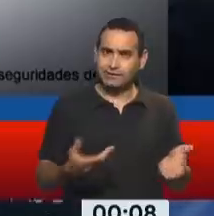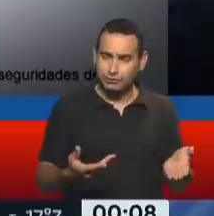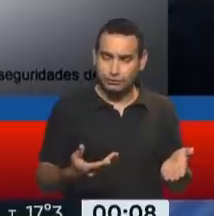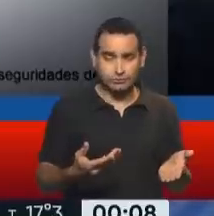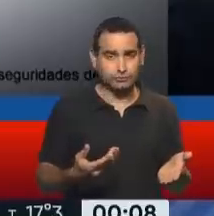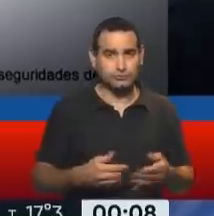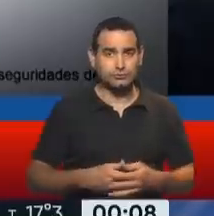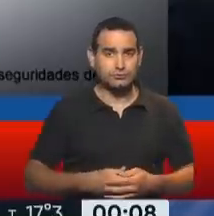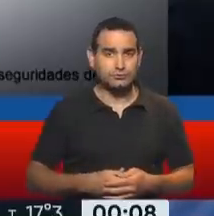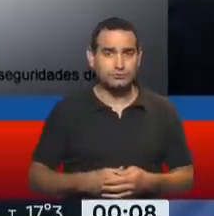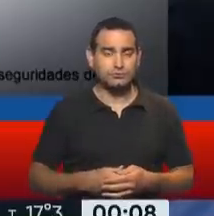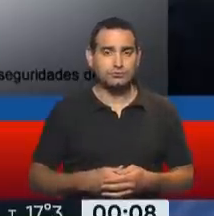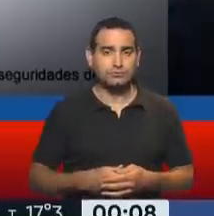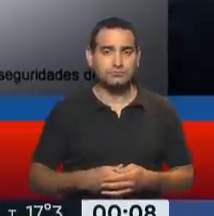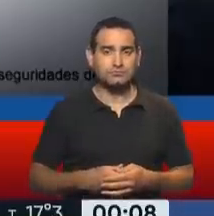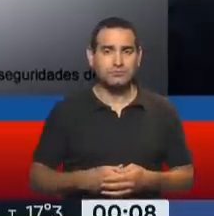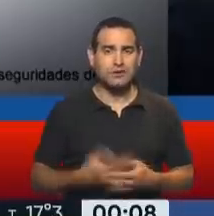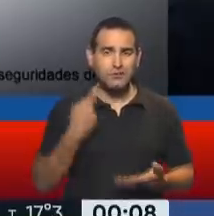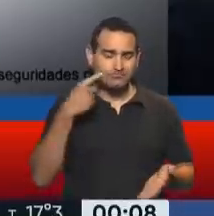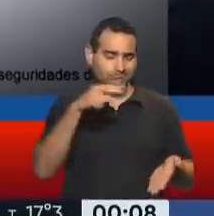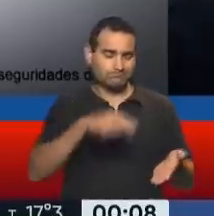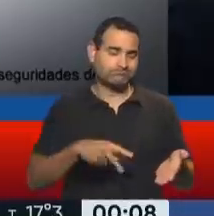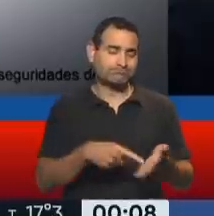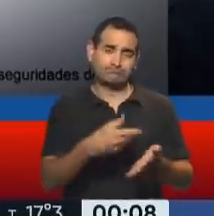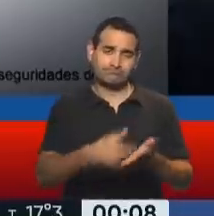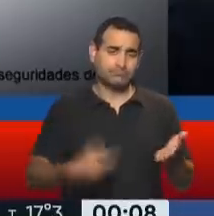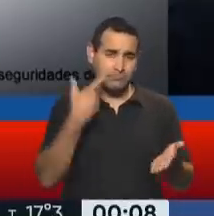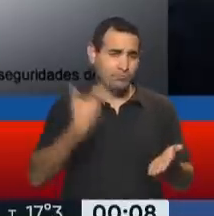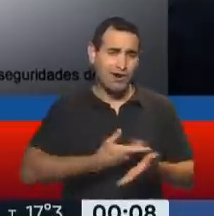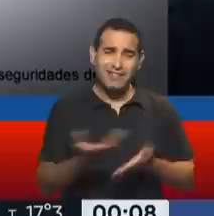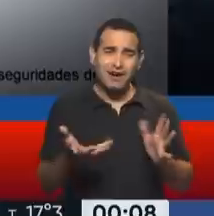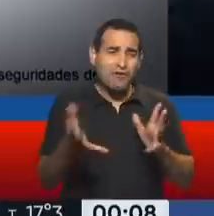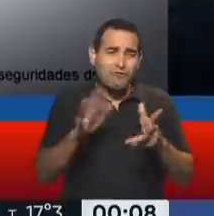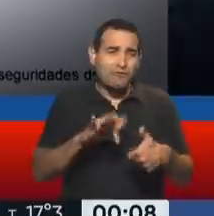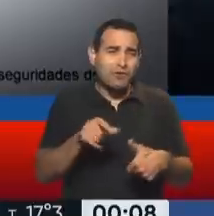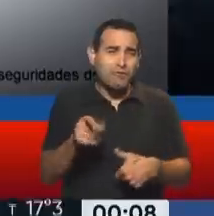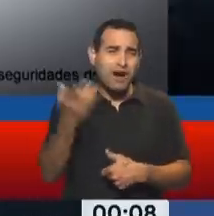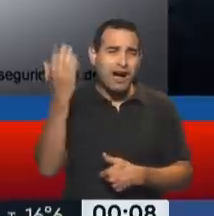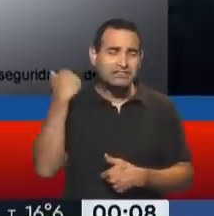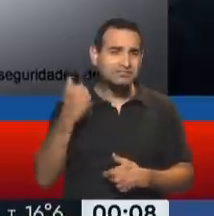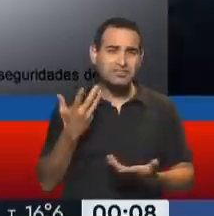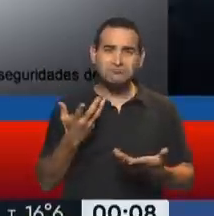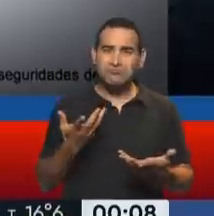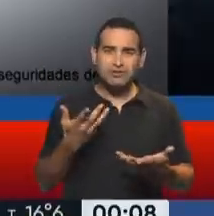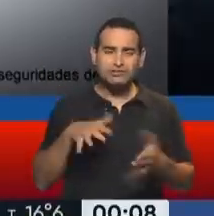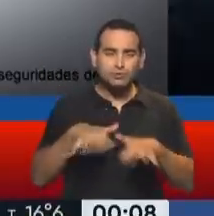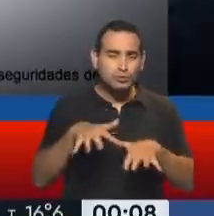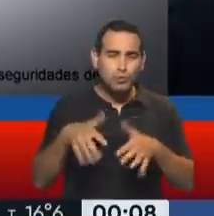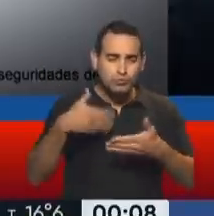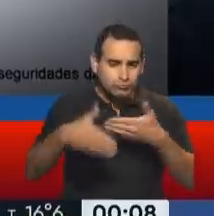decirlo, pero muestran claramente, ¿no?, la forma de desarrollo de los hechos,